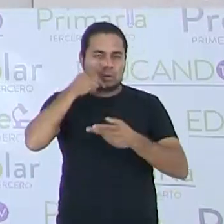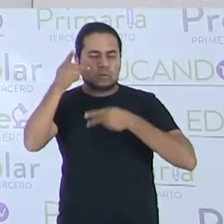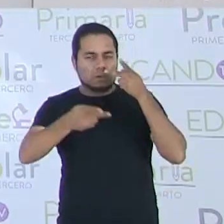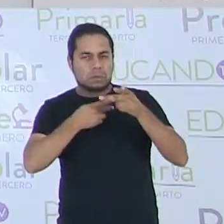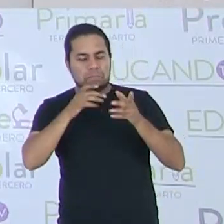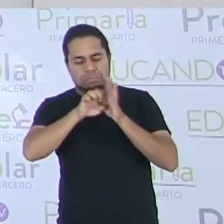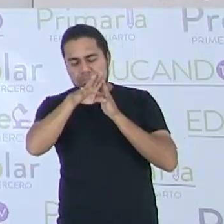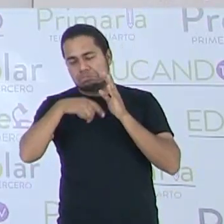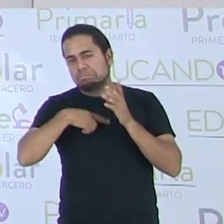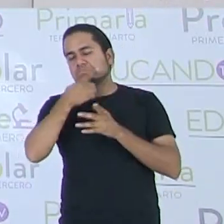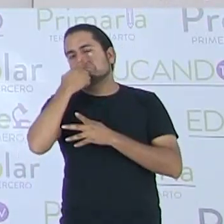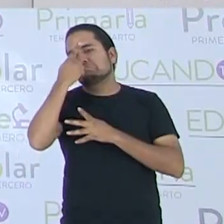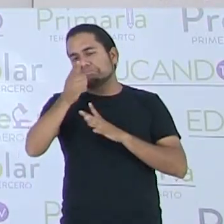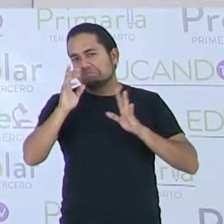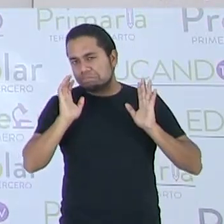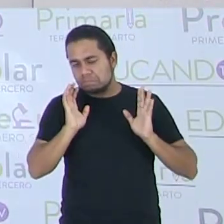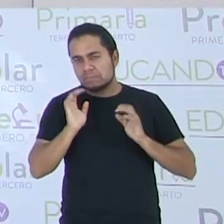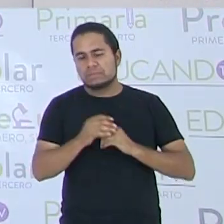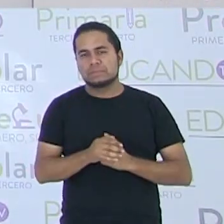digo,